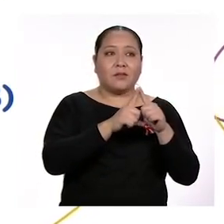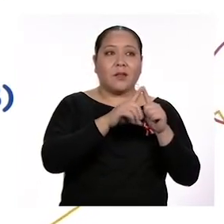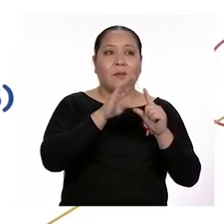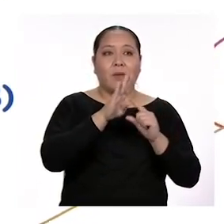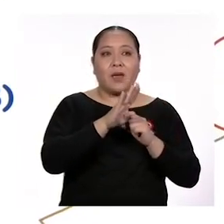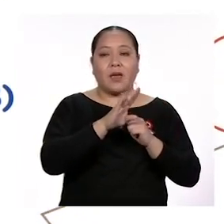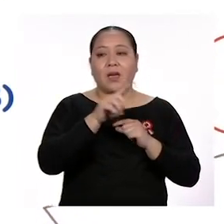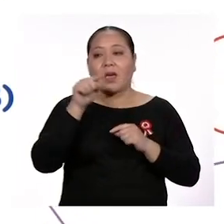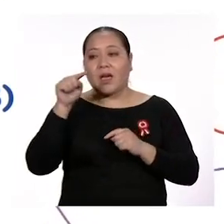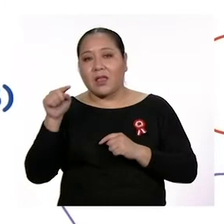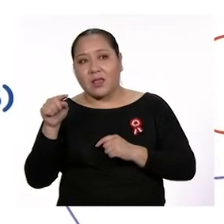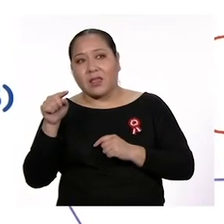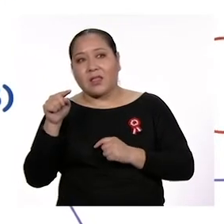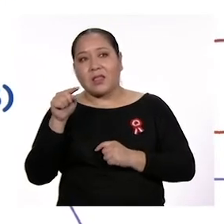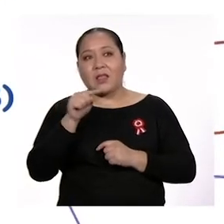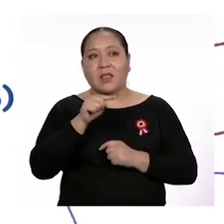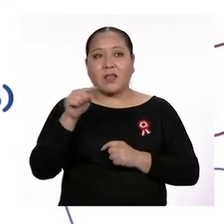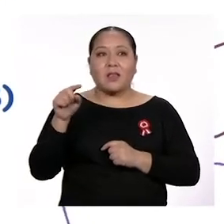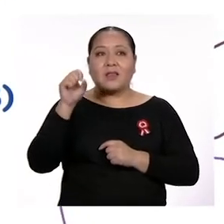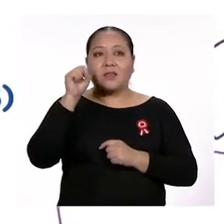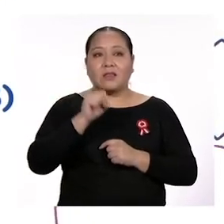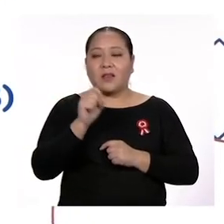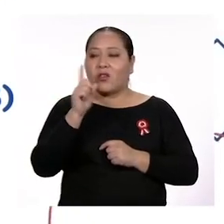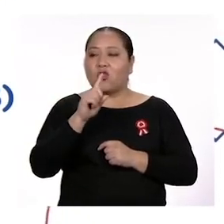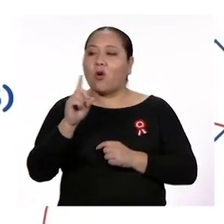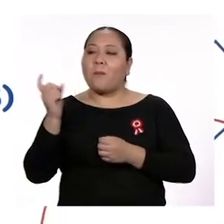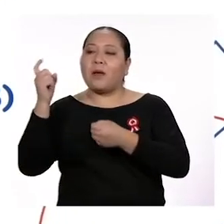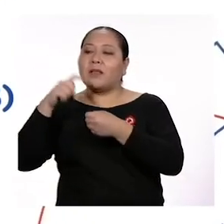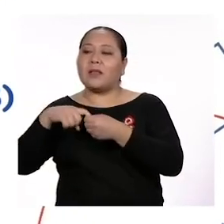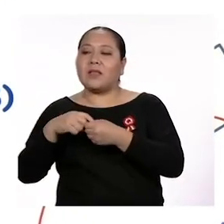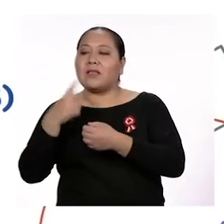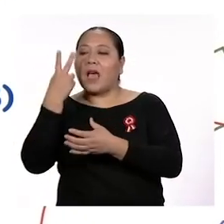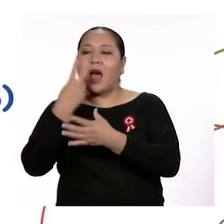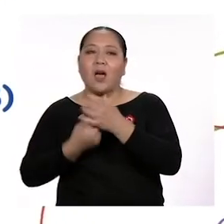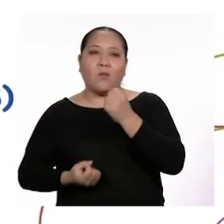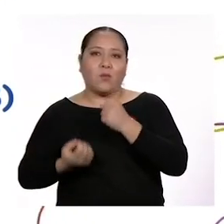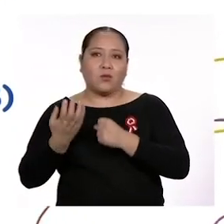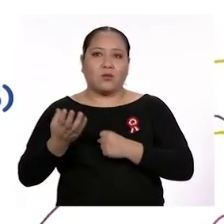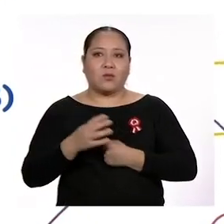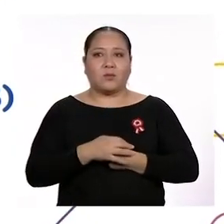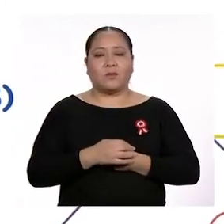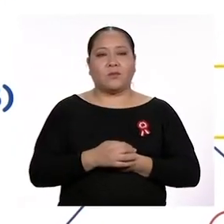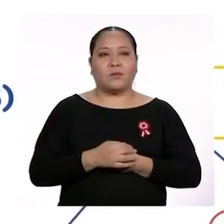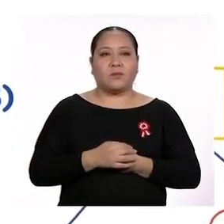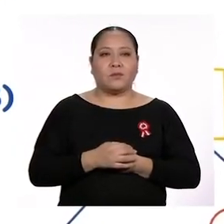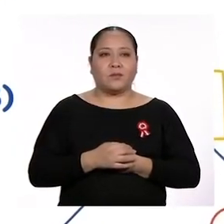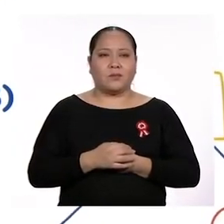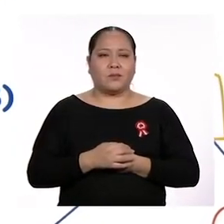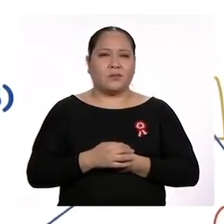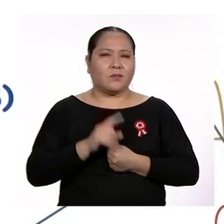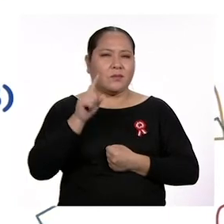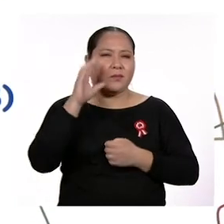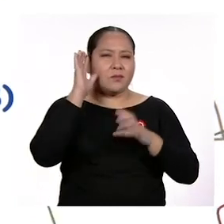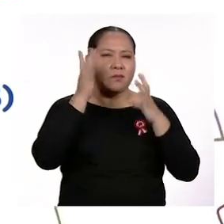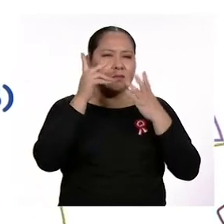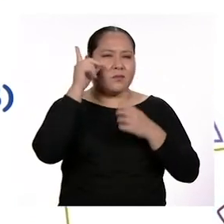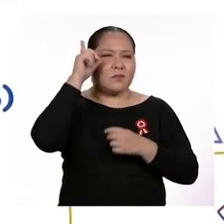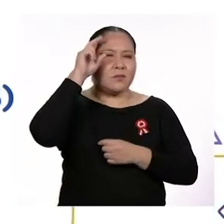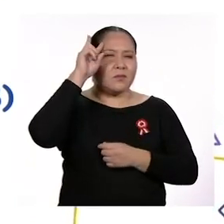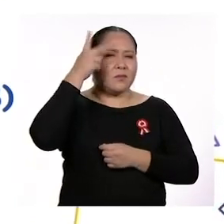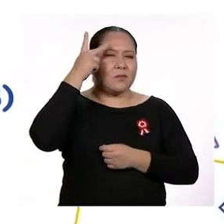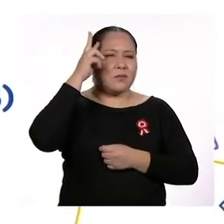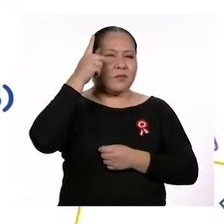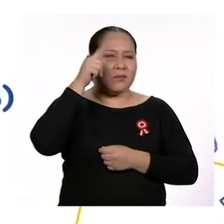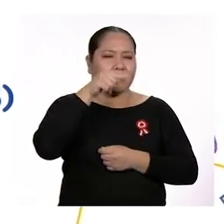dos conjuntos iniciales sin pertenecer a ambos a la vez. Si te pareció un poco